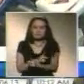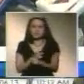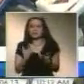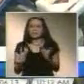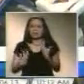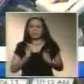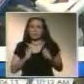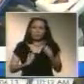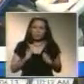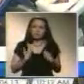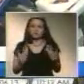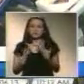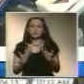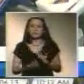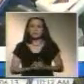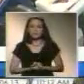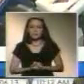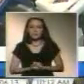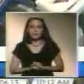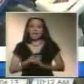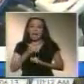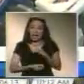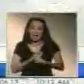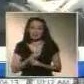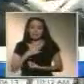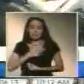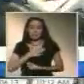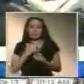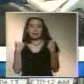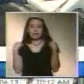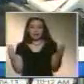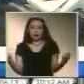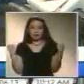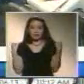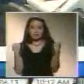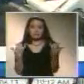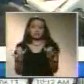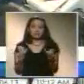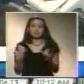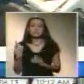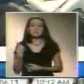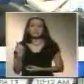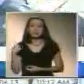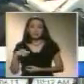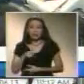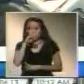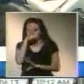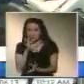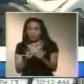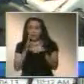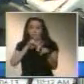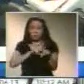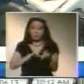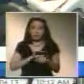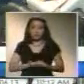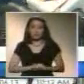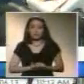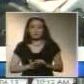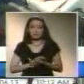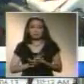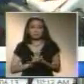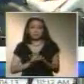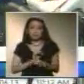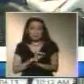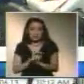de hacer mis ejercicios. Yo tengo ya el ok de los médicos, ya pasó el